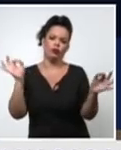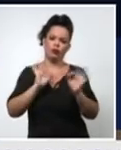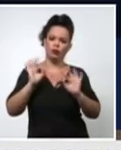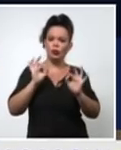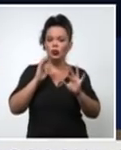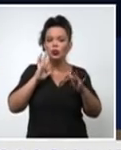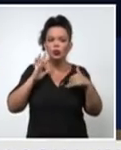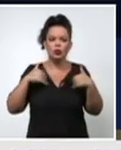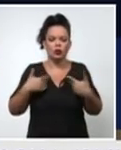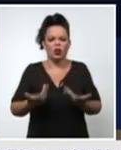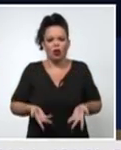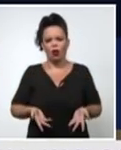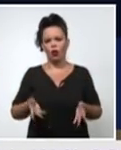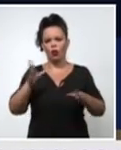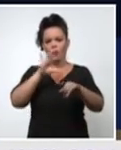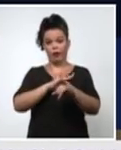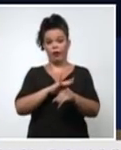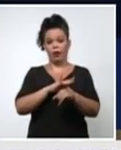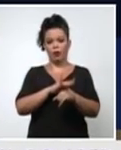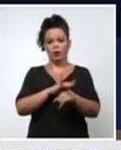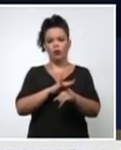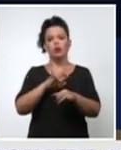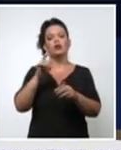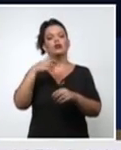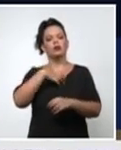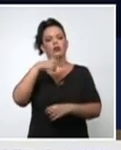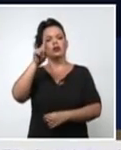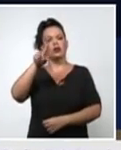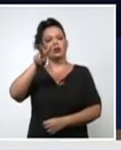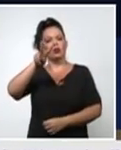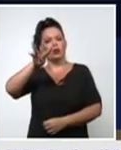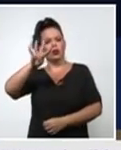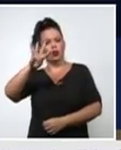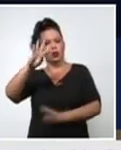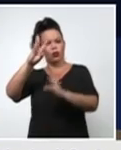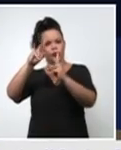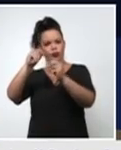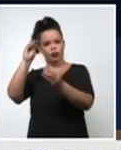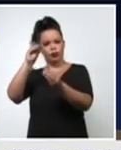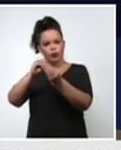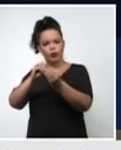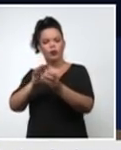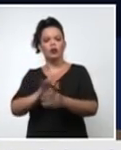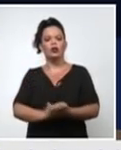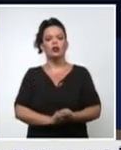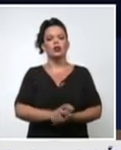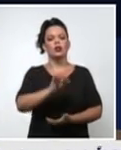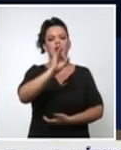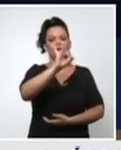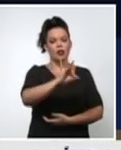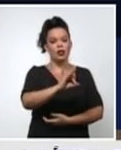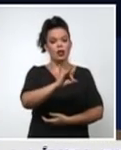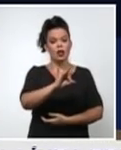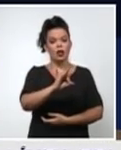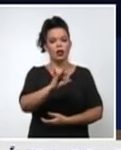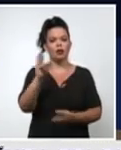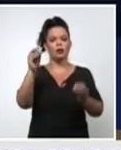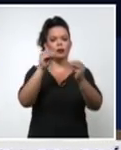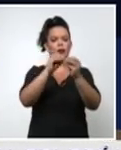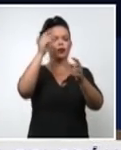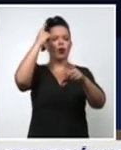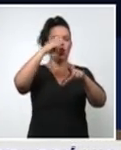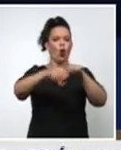se acumulan 124, 7 con fuente de infección en el extranjero, o sea, de los 25 que tuvimos